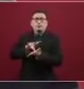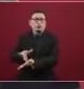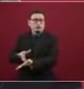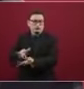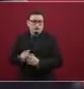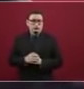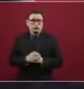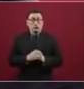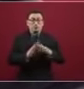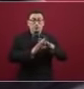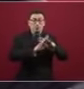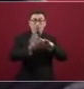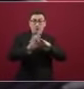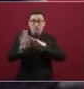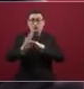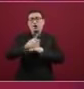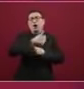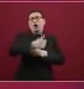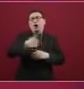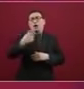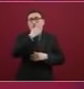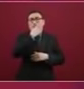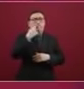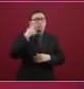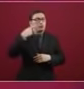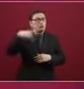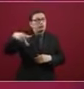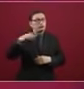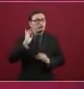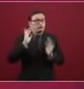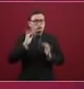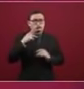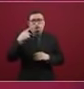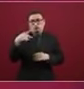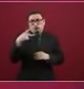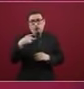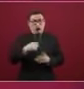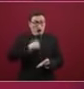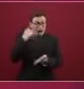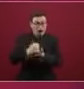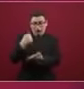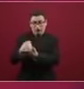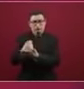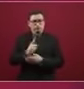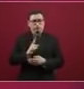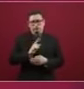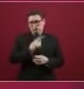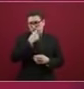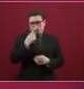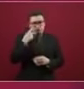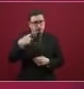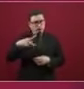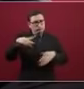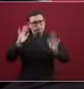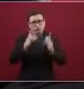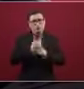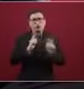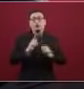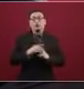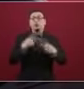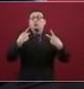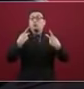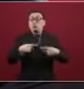sea opcional, no obligatoria. Ya todos lo sabemos, el que